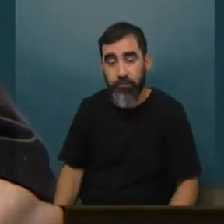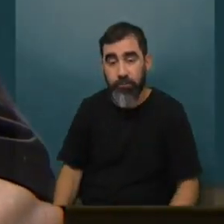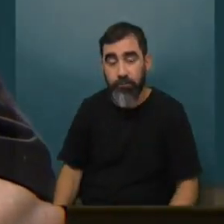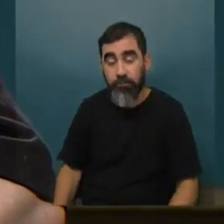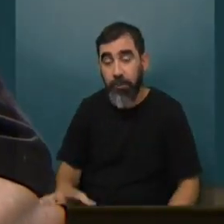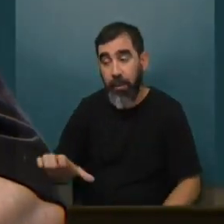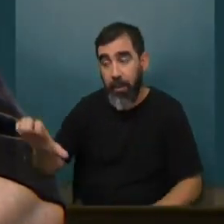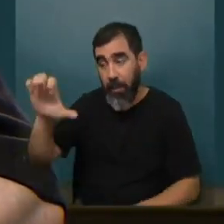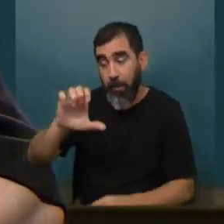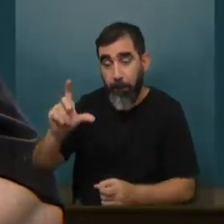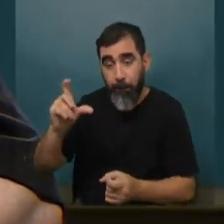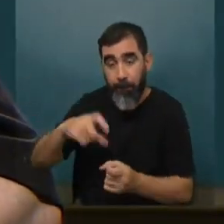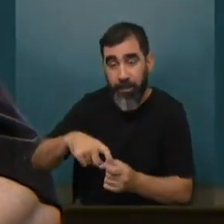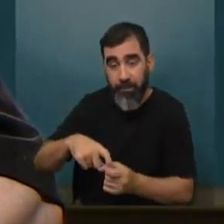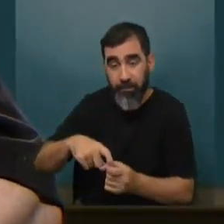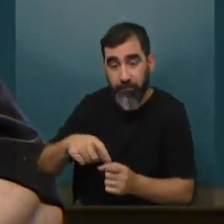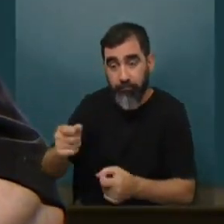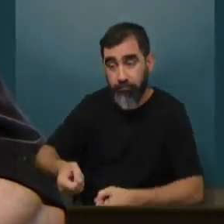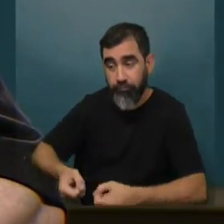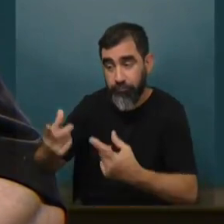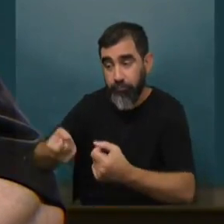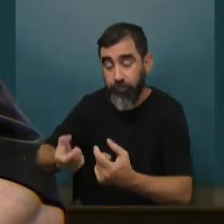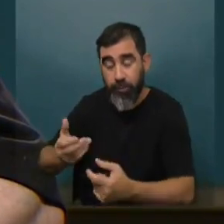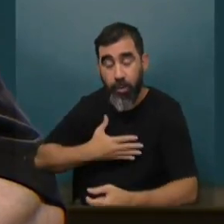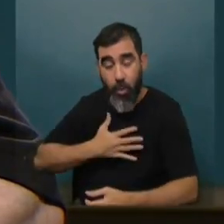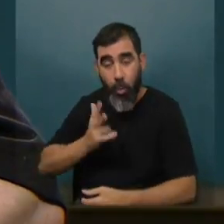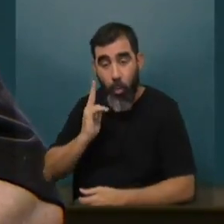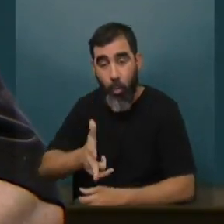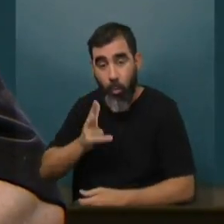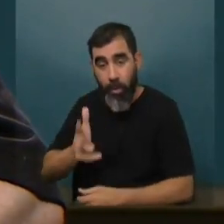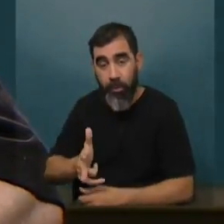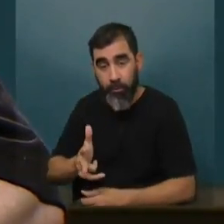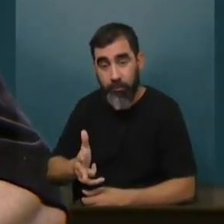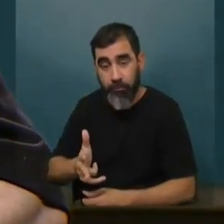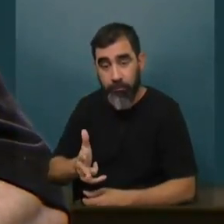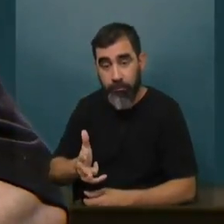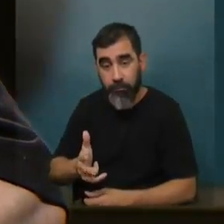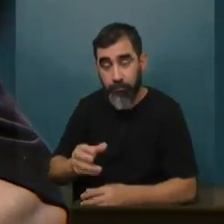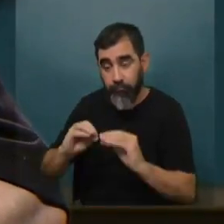empresa donde se exporta capital humano de alguna forma, y al tener un perfil